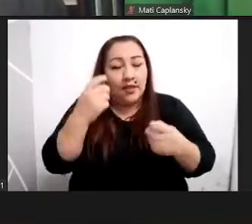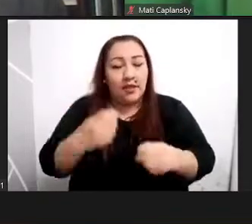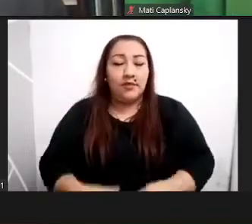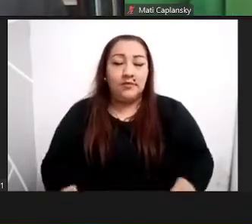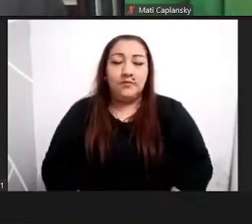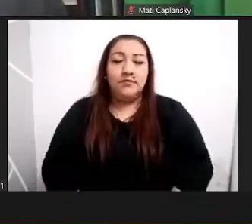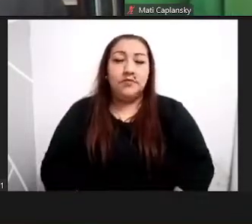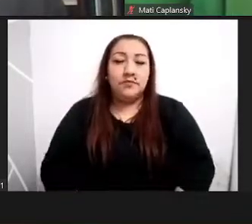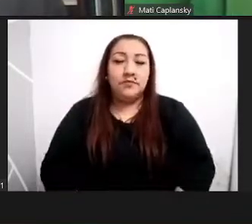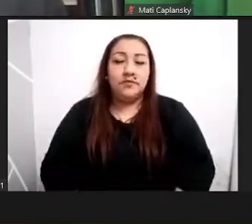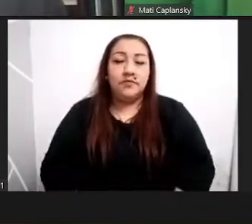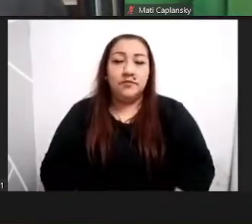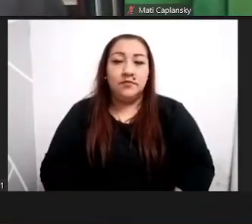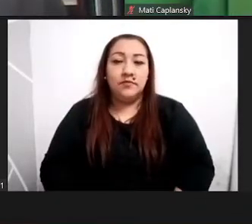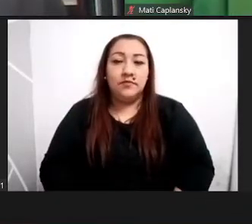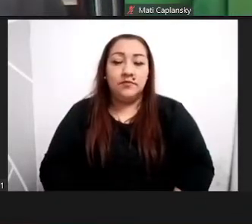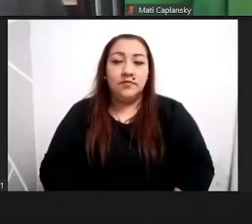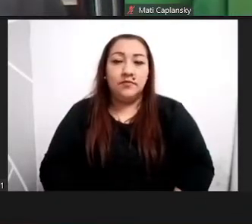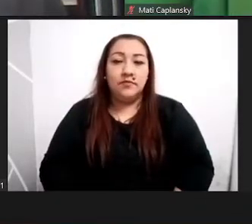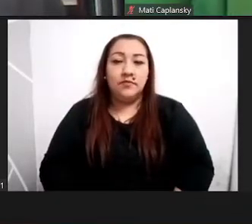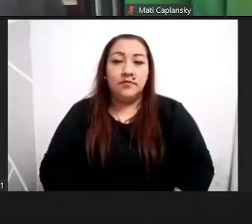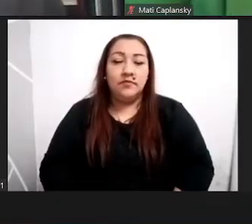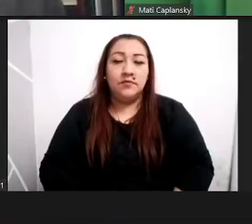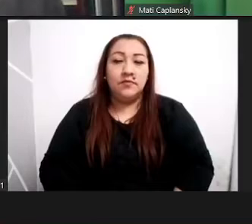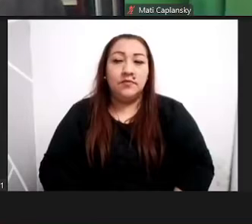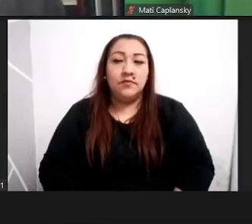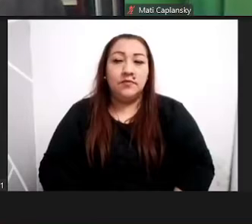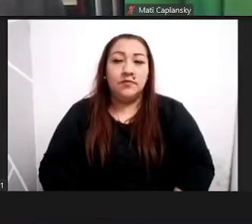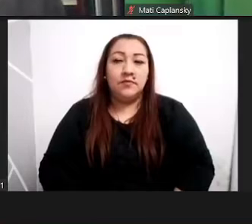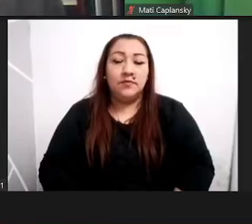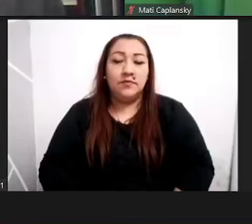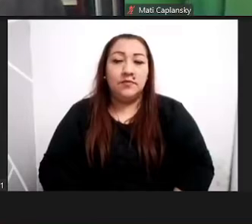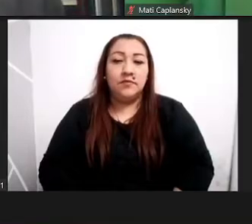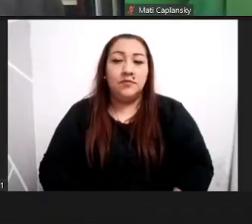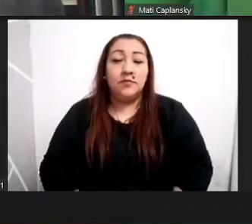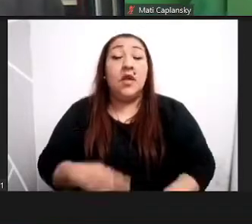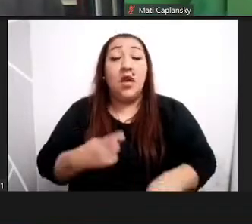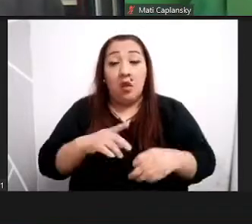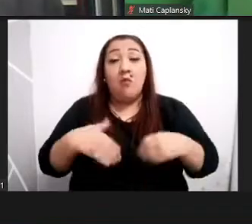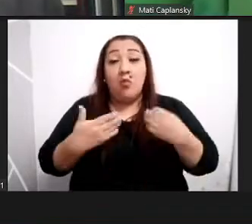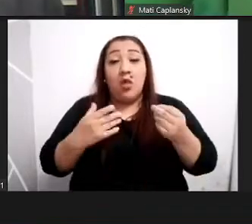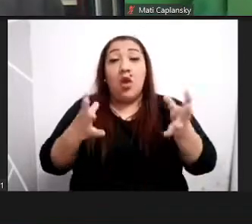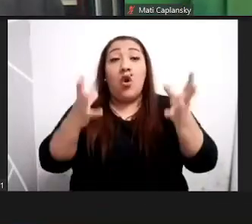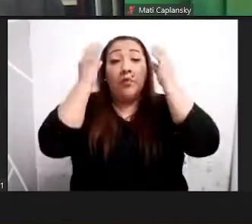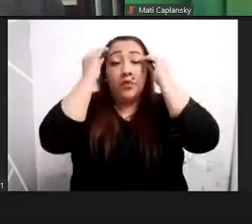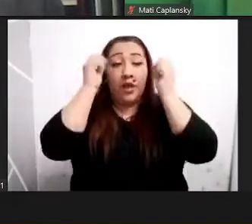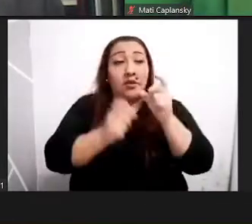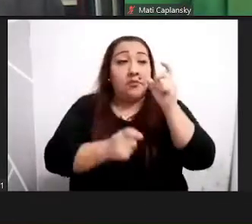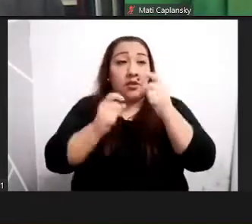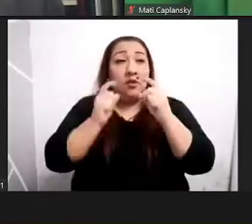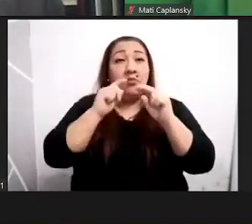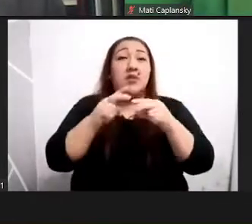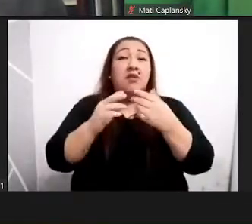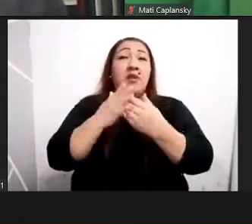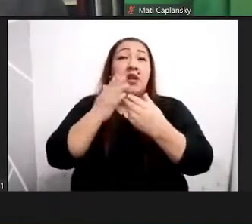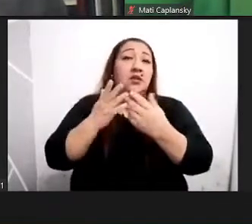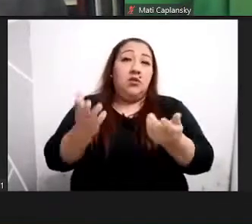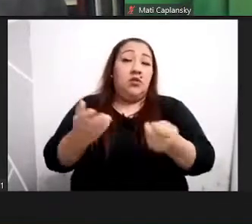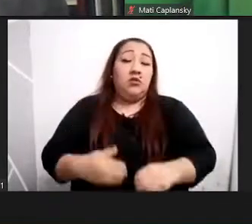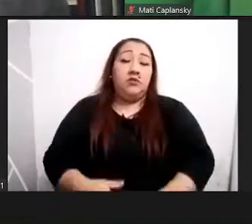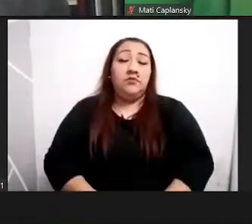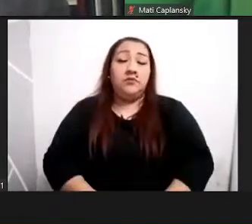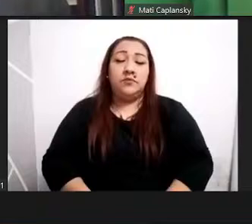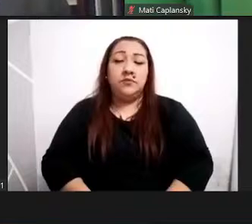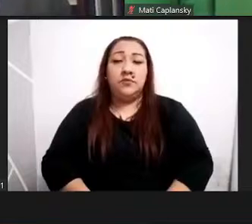Un lenguaje que pueda entender y que puedan entender la ciudadanía también. Es decir, yo creo que tenemos ese esfuerzo de